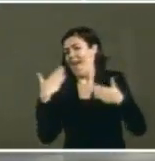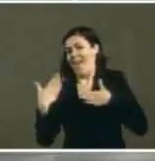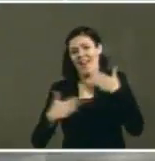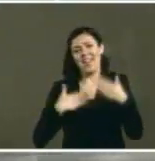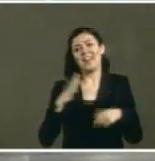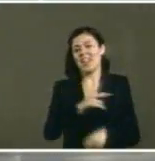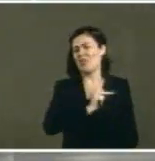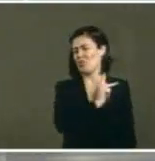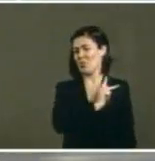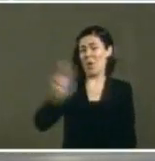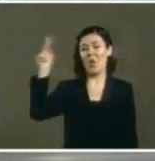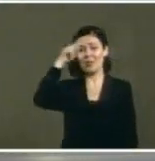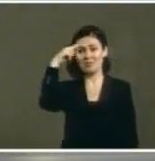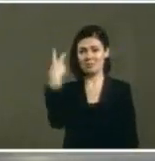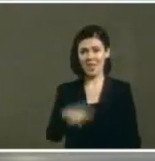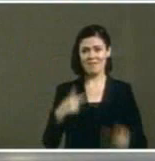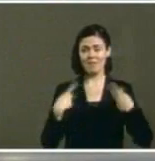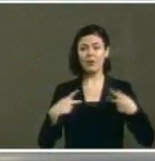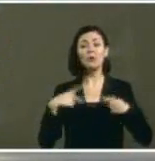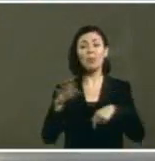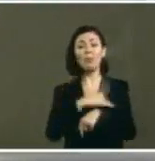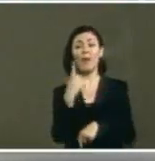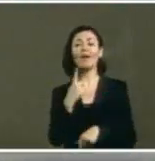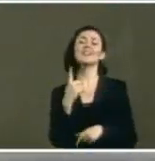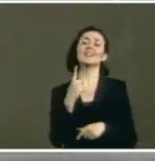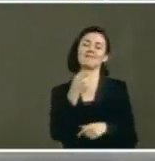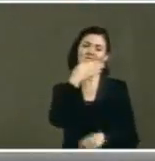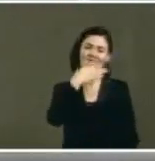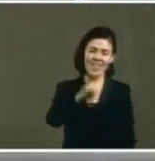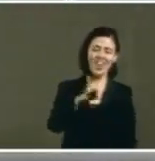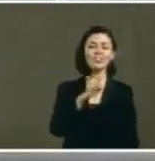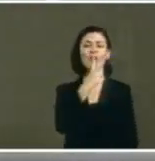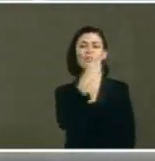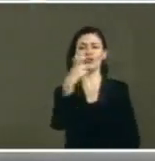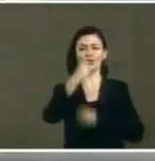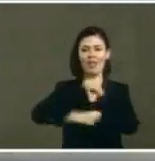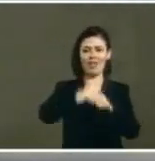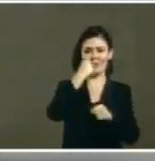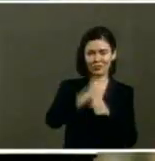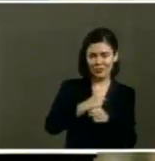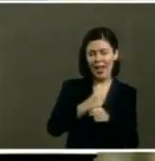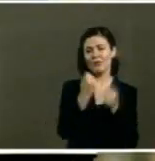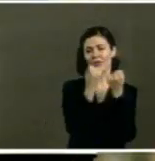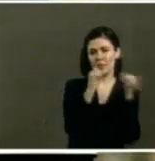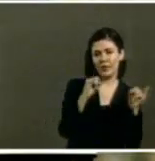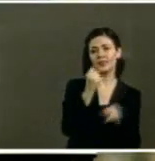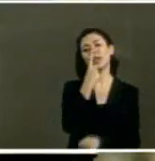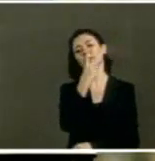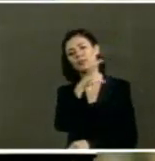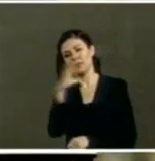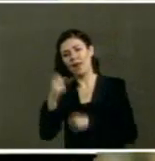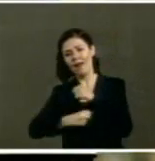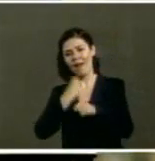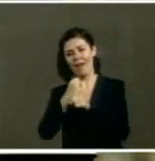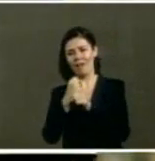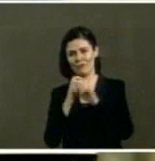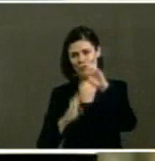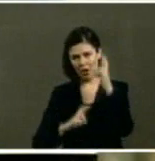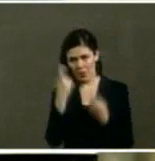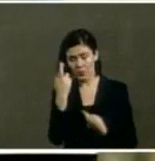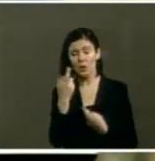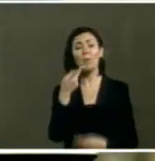revolución, pero también uno de los eventos más tristes para México, el cobarde atentado contra